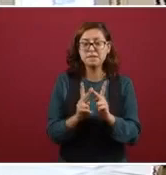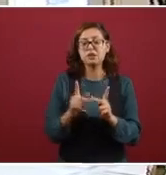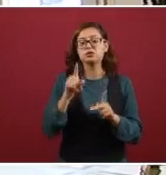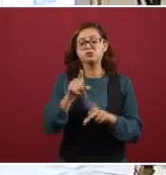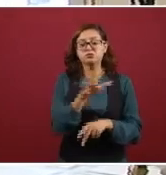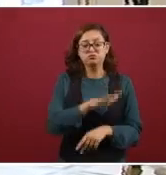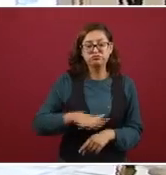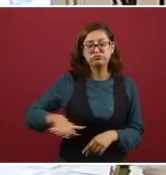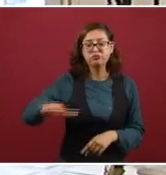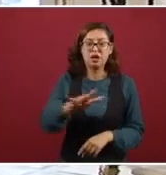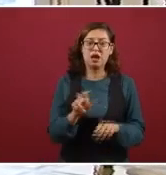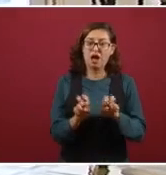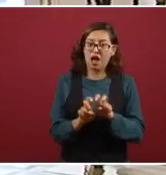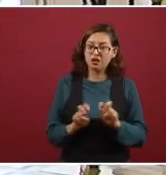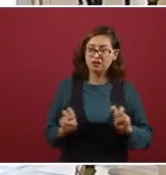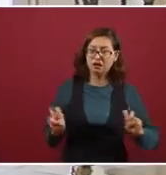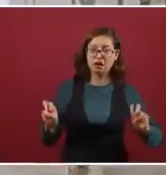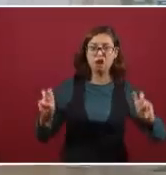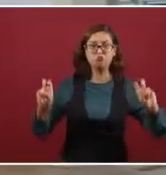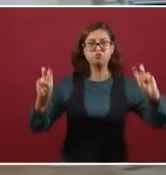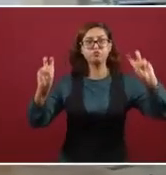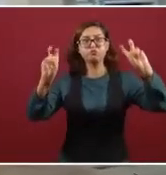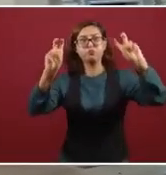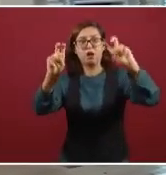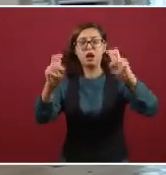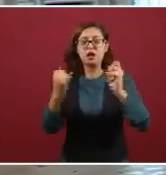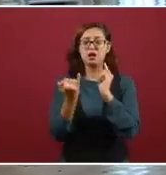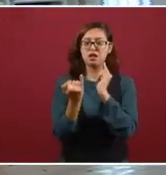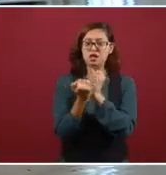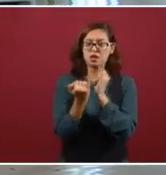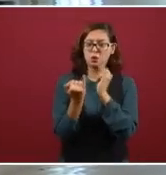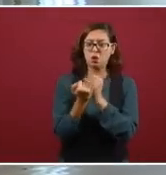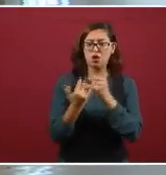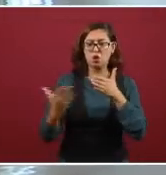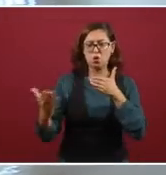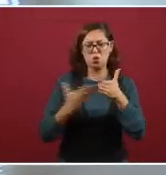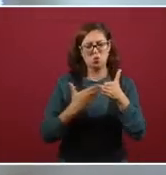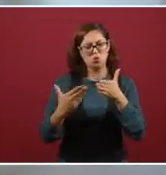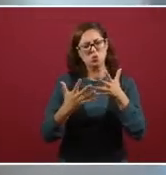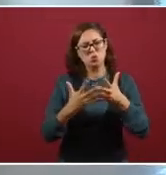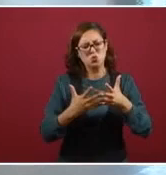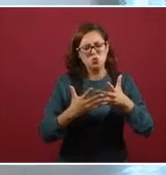palaciegas, también está una cocina que es amplísima,